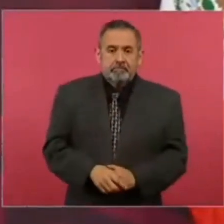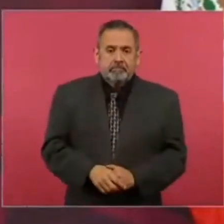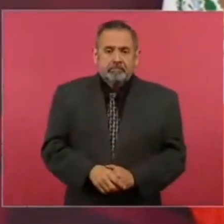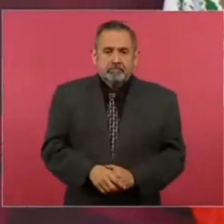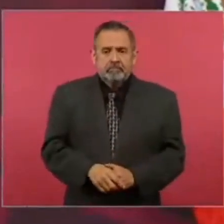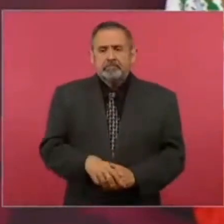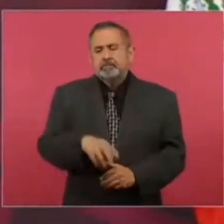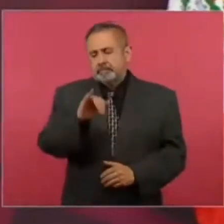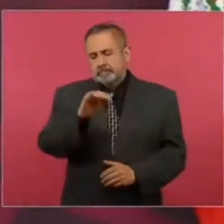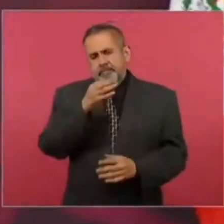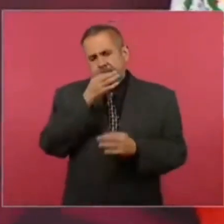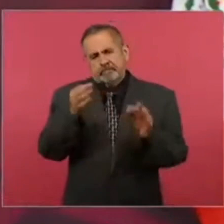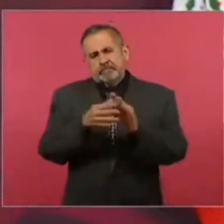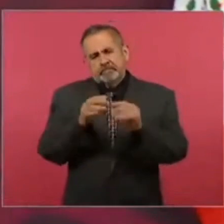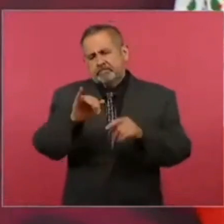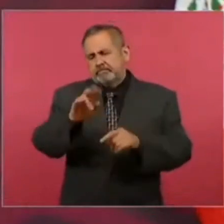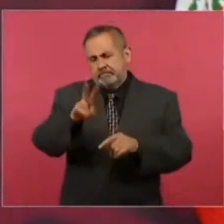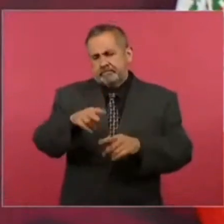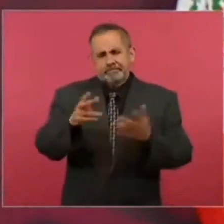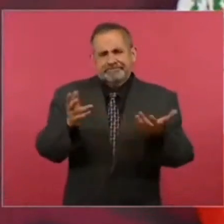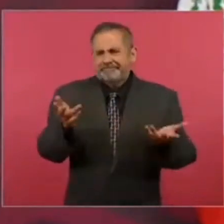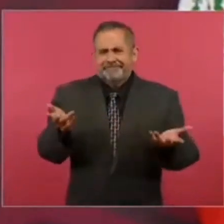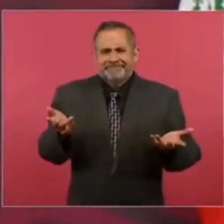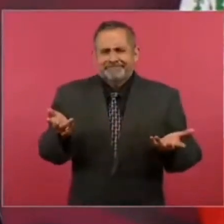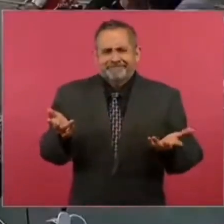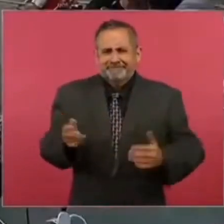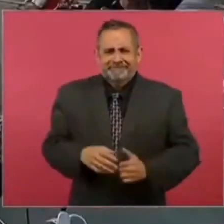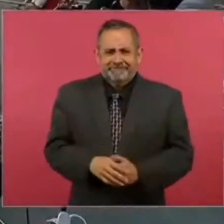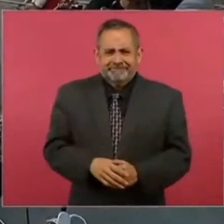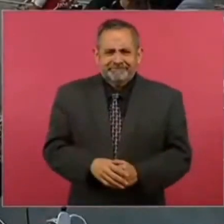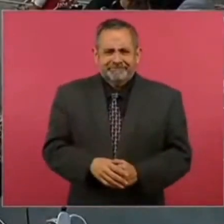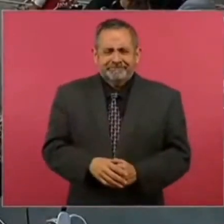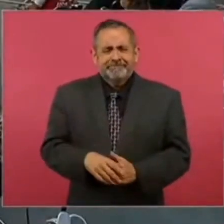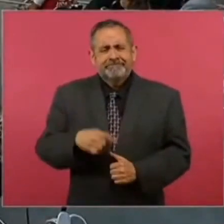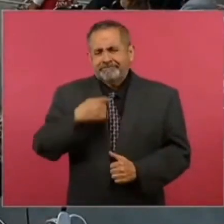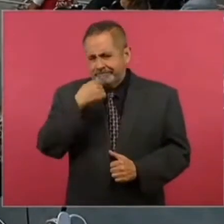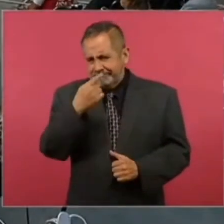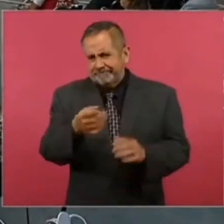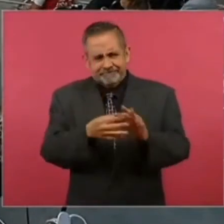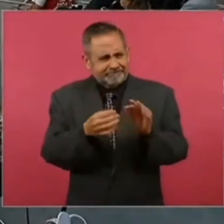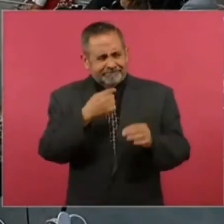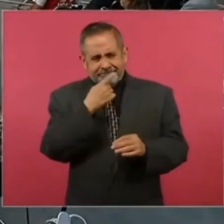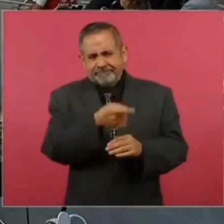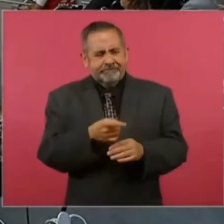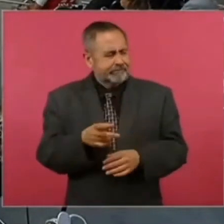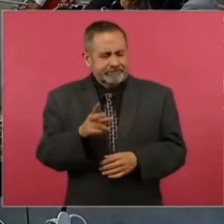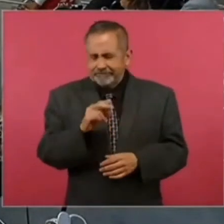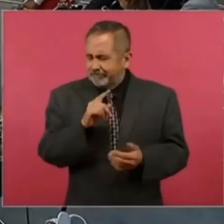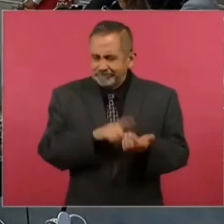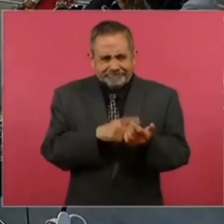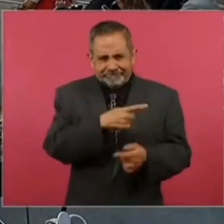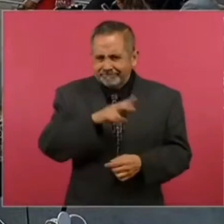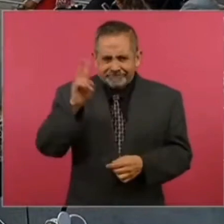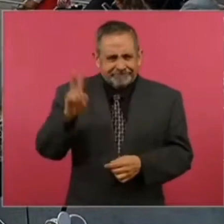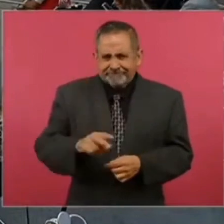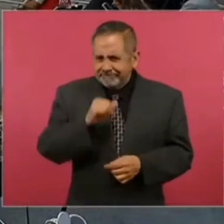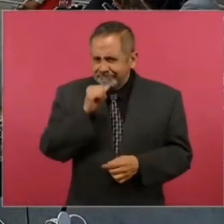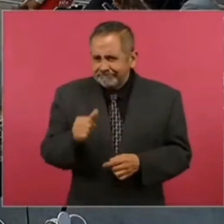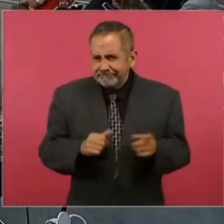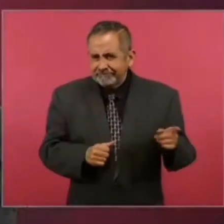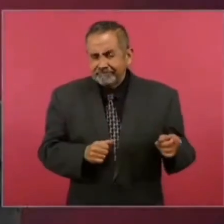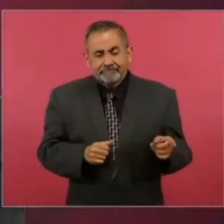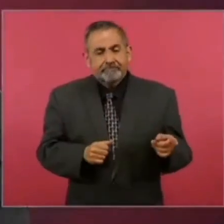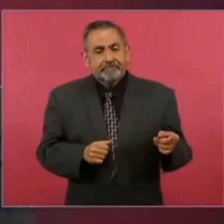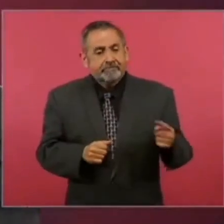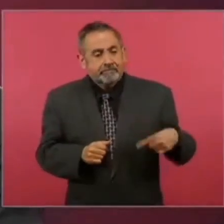Ah, sí, porque se les dijo de que no era cierto y